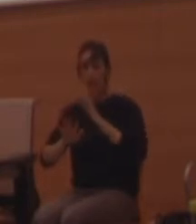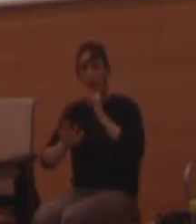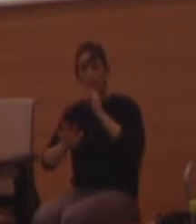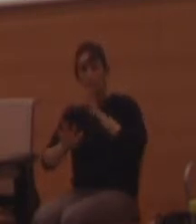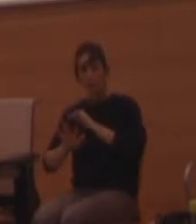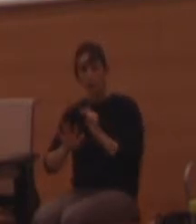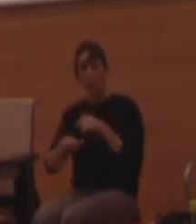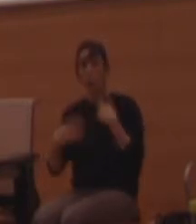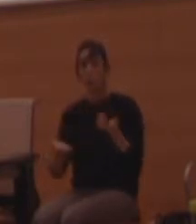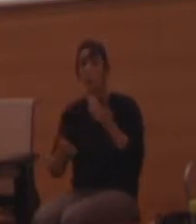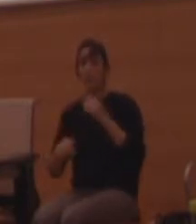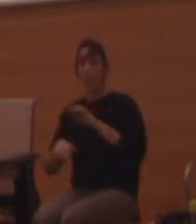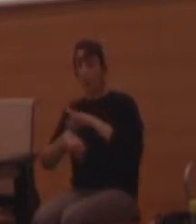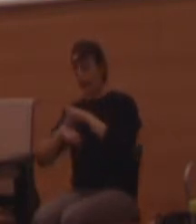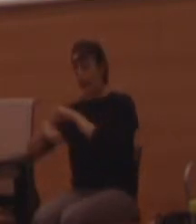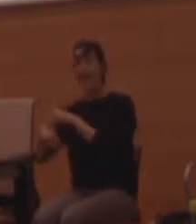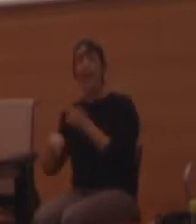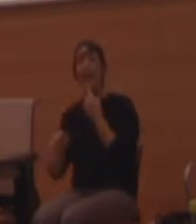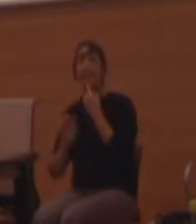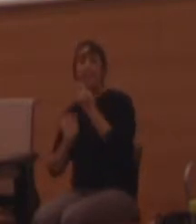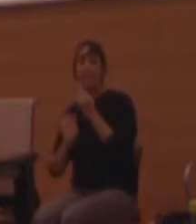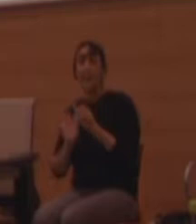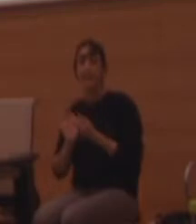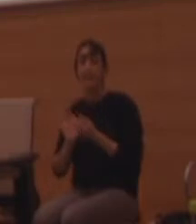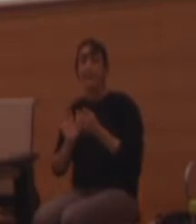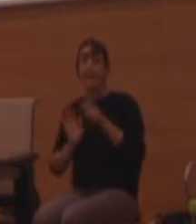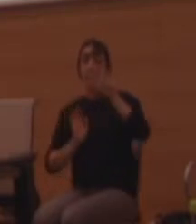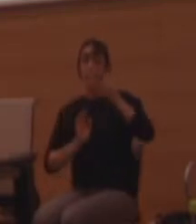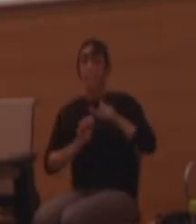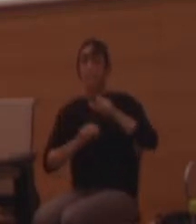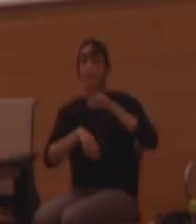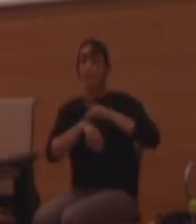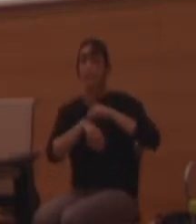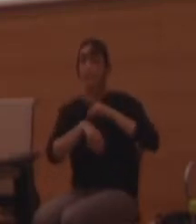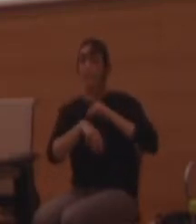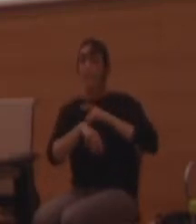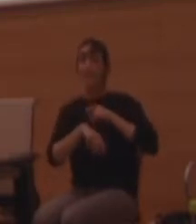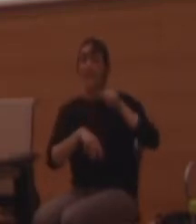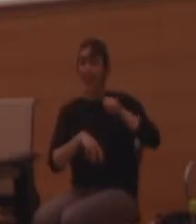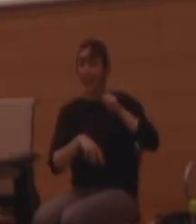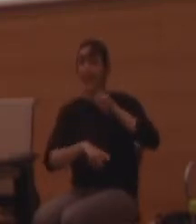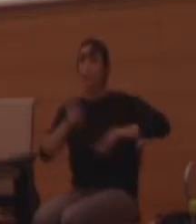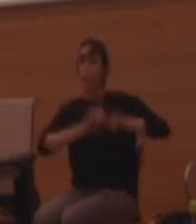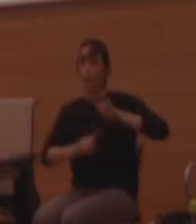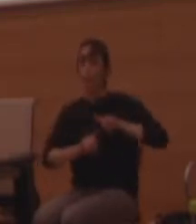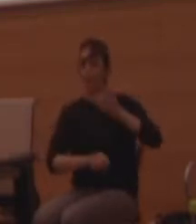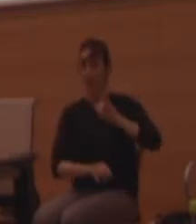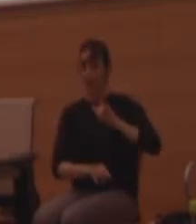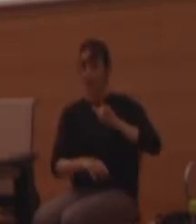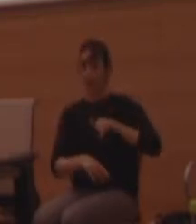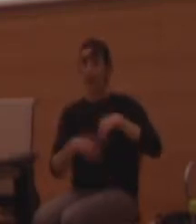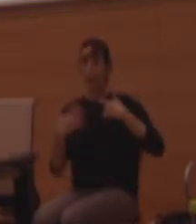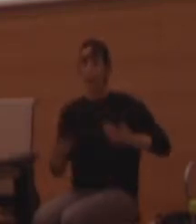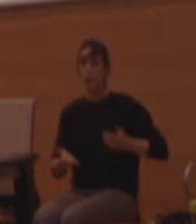las guías es que vamos a hablar de que el paciente tiene una neuropatía. ¿De acuerdo? Pasamos a hacer